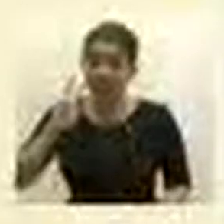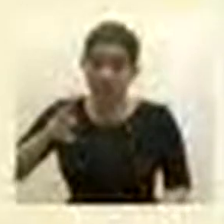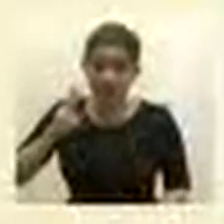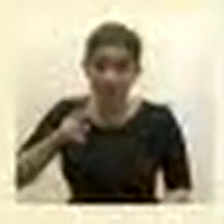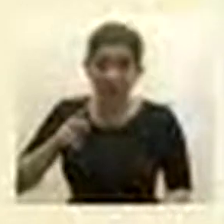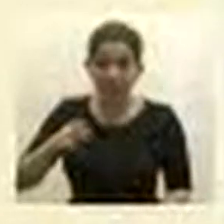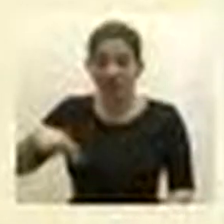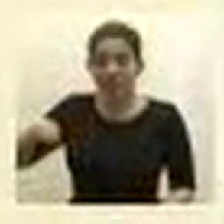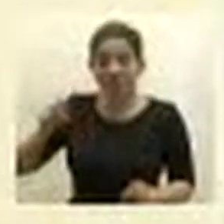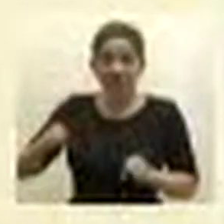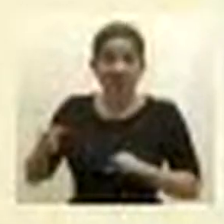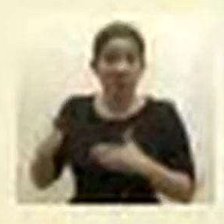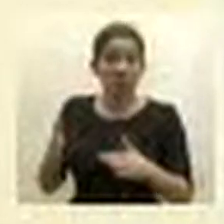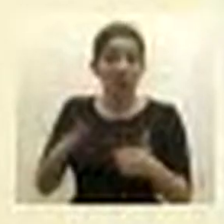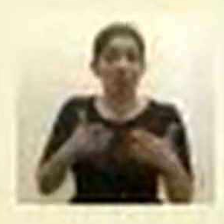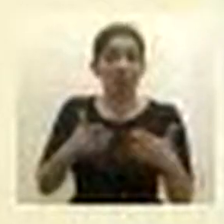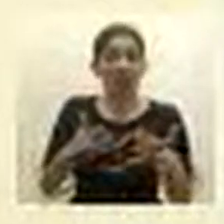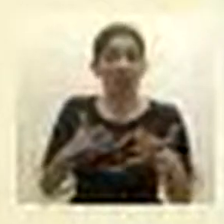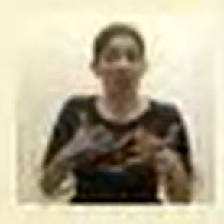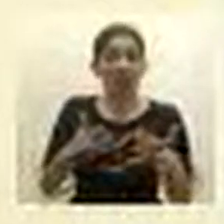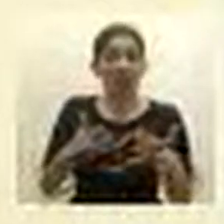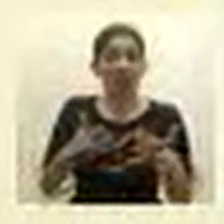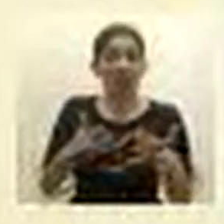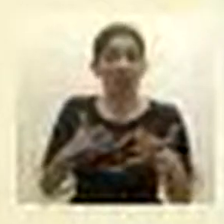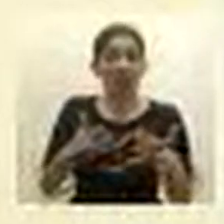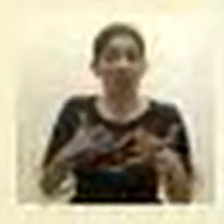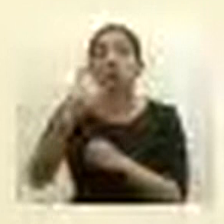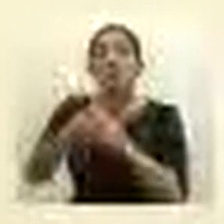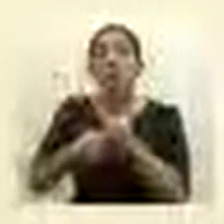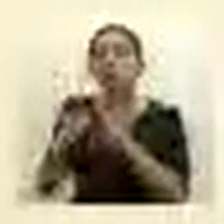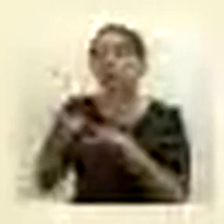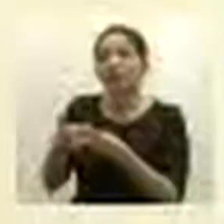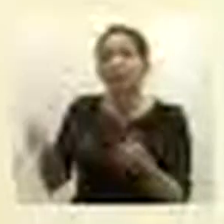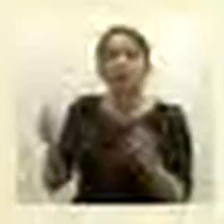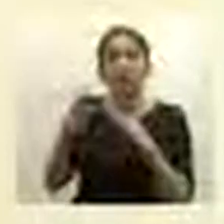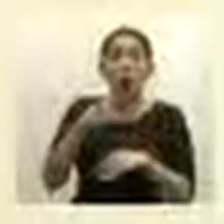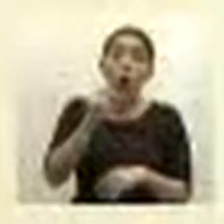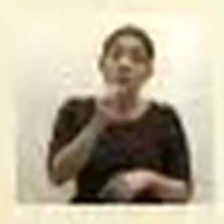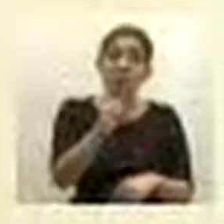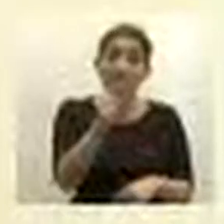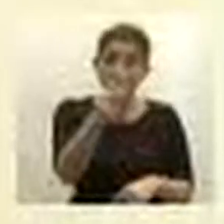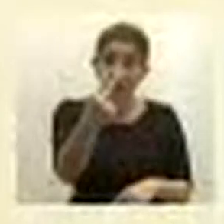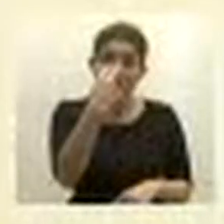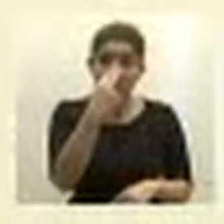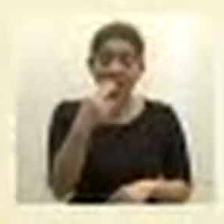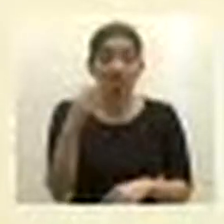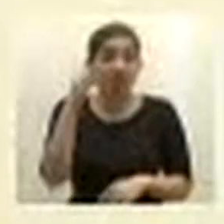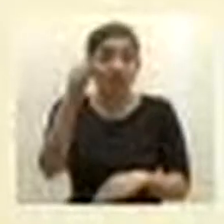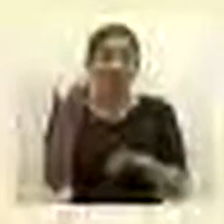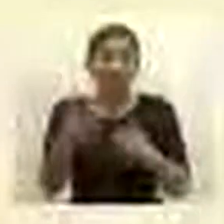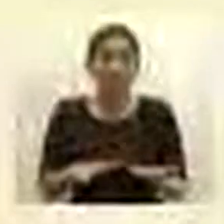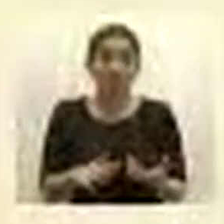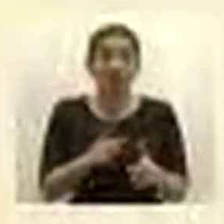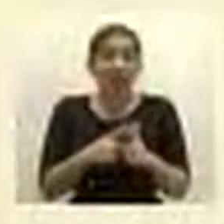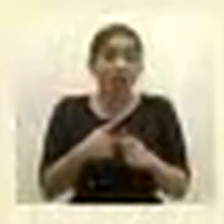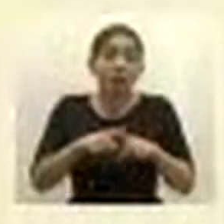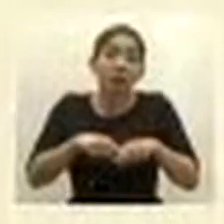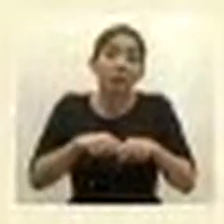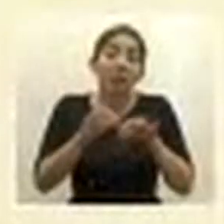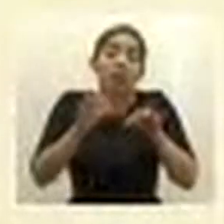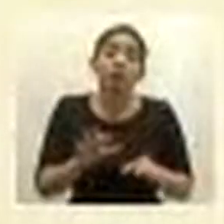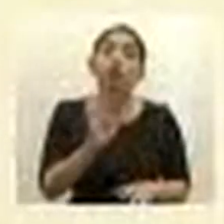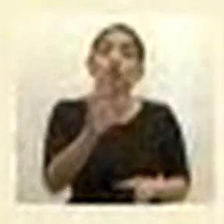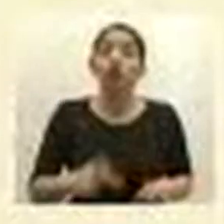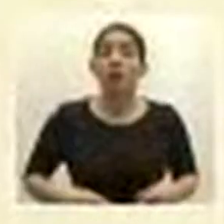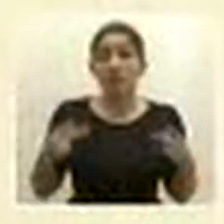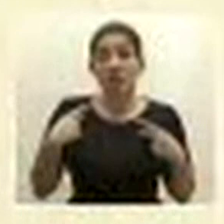muchos de ellos se irán y ya no estarán con nosotros, o eventualmente las mismas personas que están viendo. Así que es una decisión de vida, es una decisión que